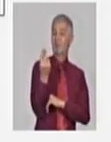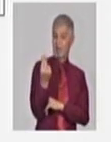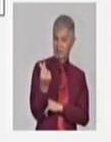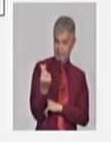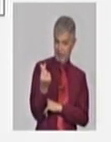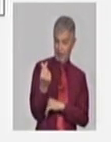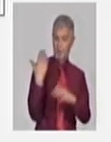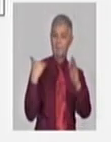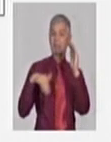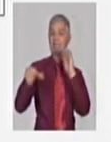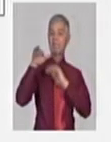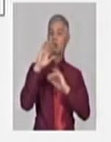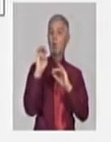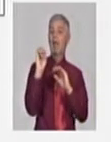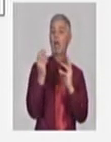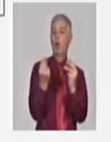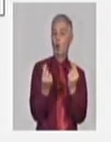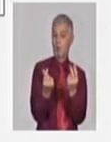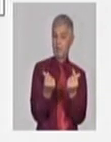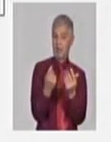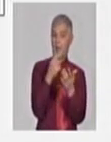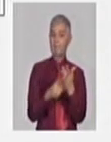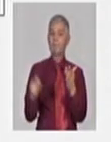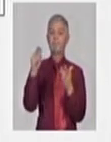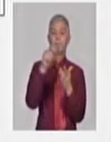economía sobre el plan y el presupuesto del año de viejas